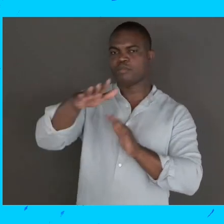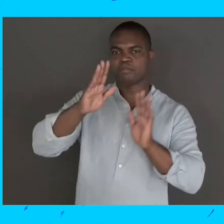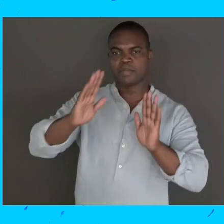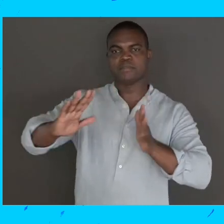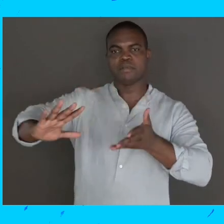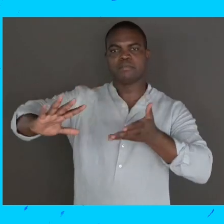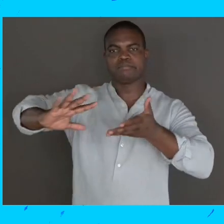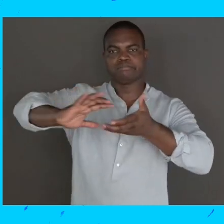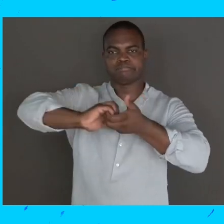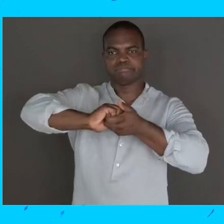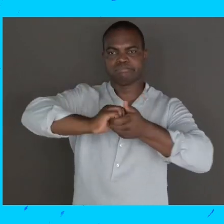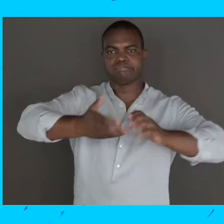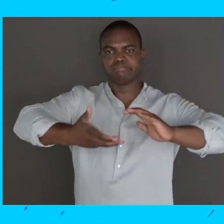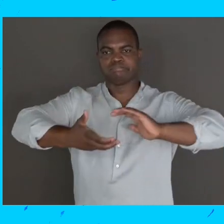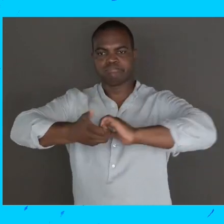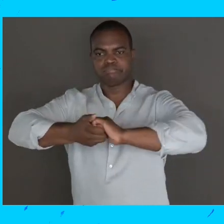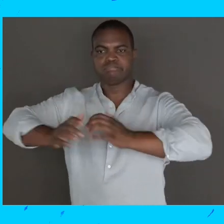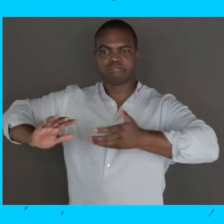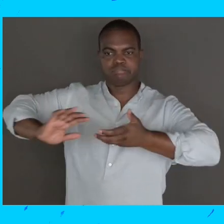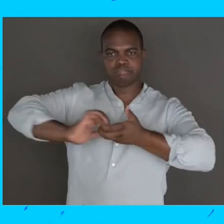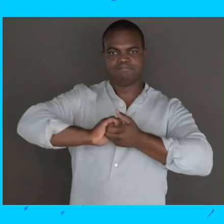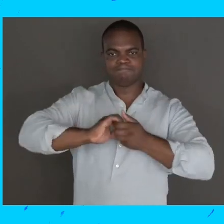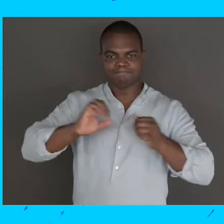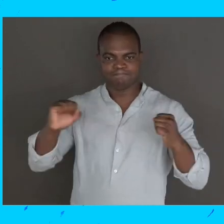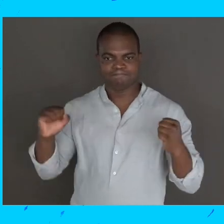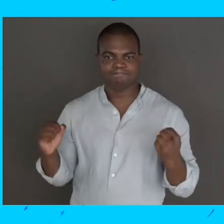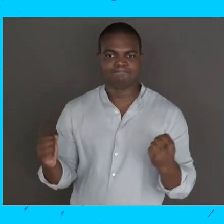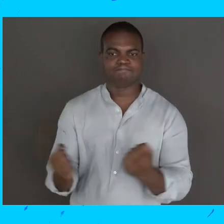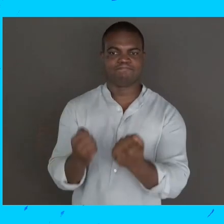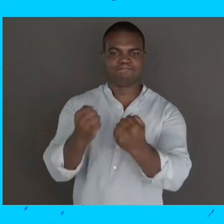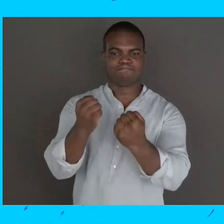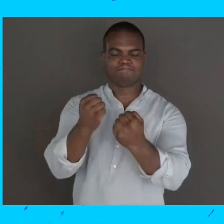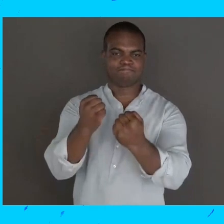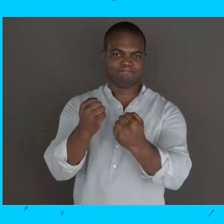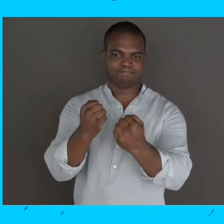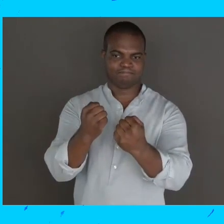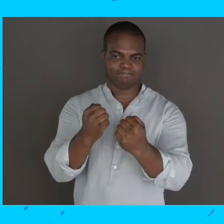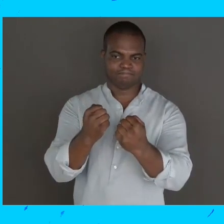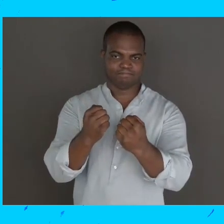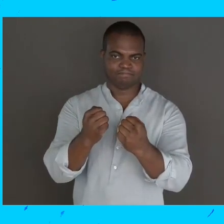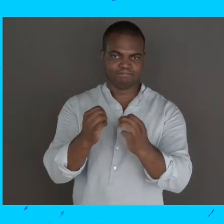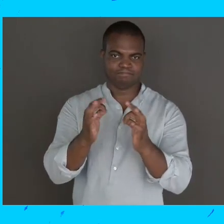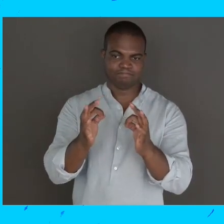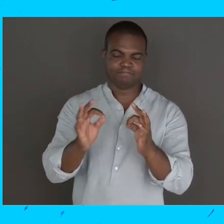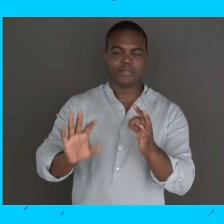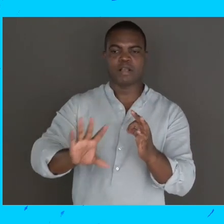este compromiso de África Occidental y Oriental.